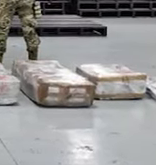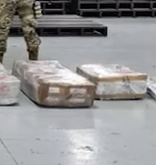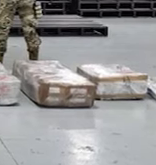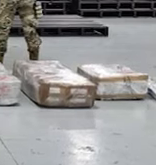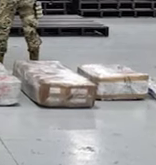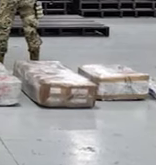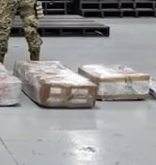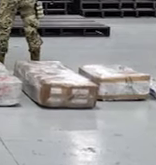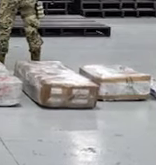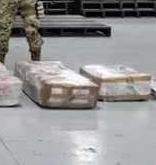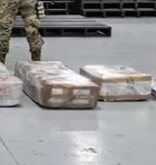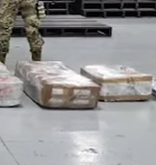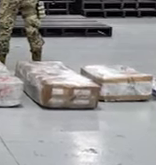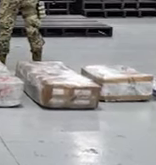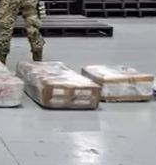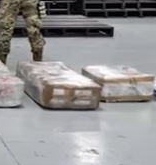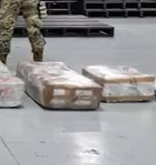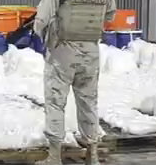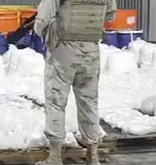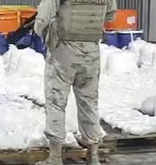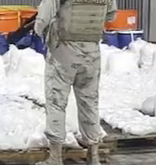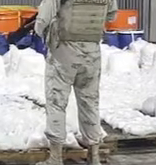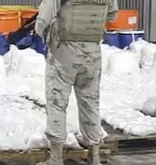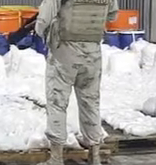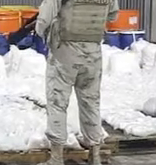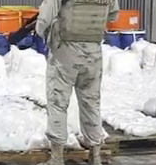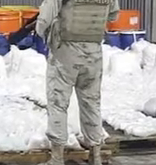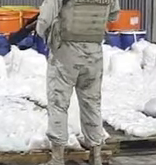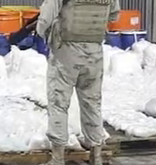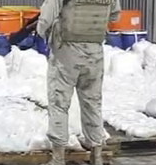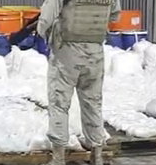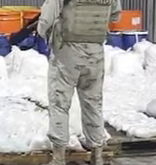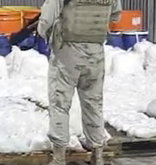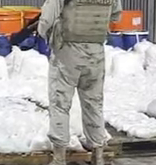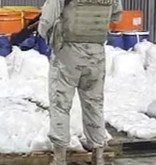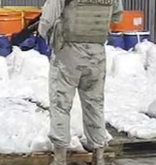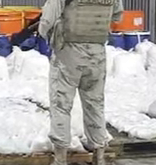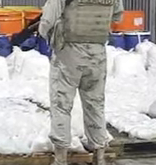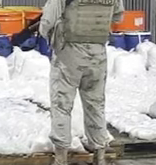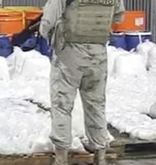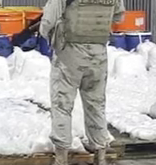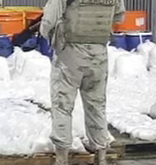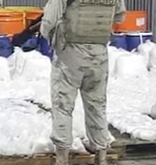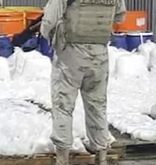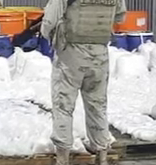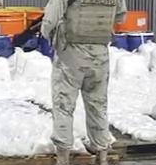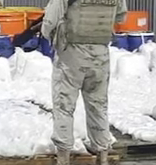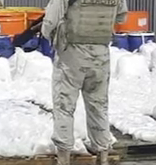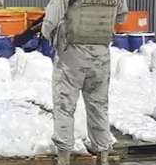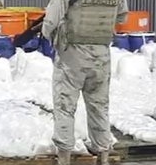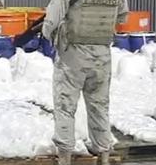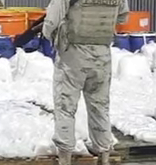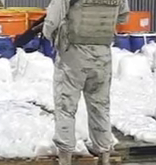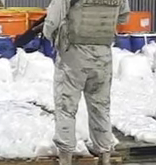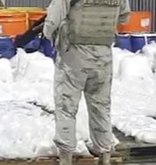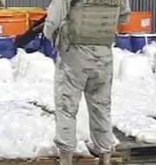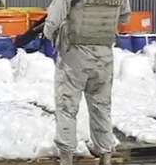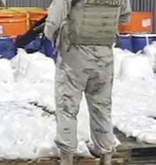kilogramos, que sumados a lo decomisado desde diciembre de 2018 a diciembre de 2022, arroja un total